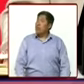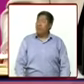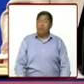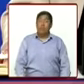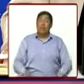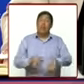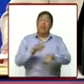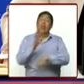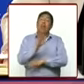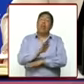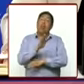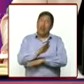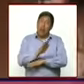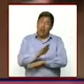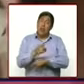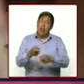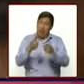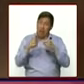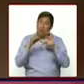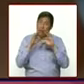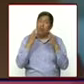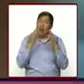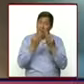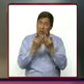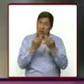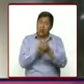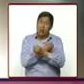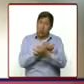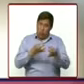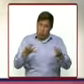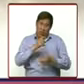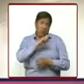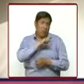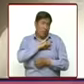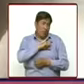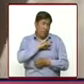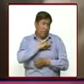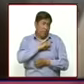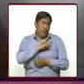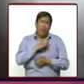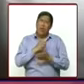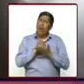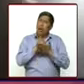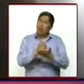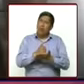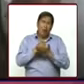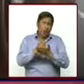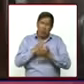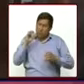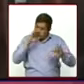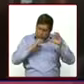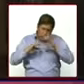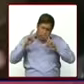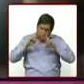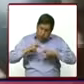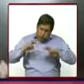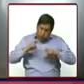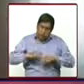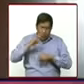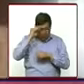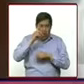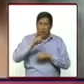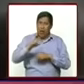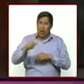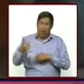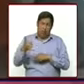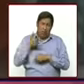En horas de la tarde estuvieron aquí en instalaciones de la Fuerza Especial de Lucha contra el Crimen, ayudando también en las investigaciones porque ellos